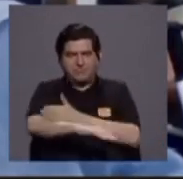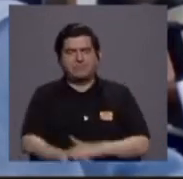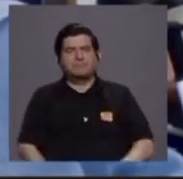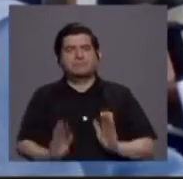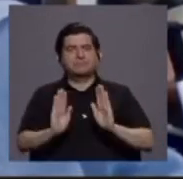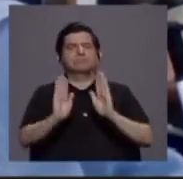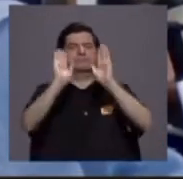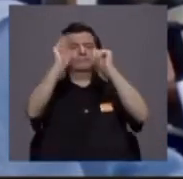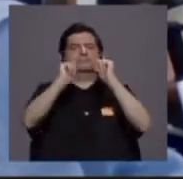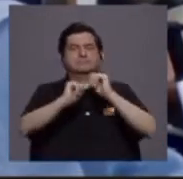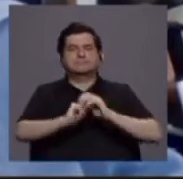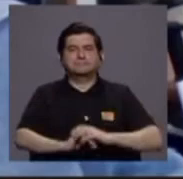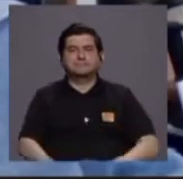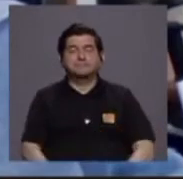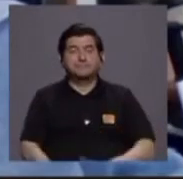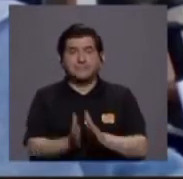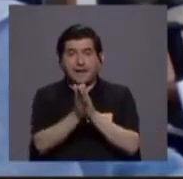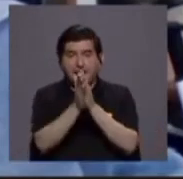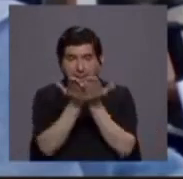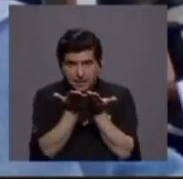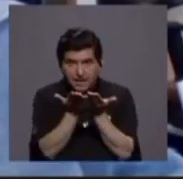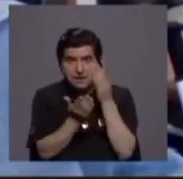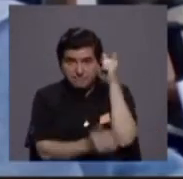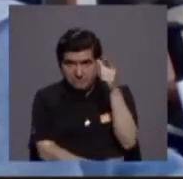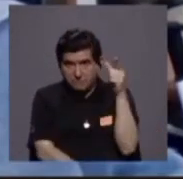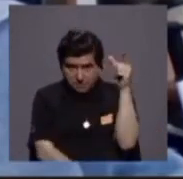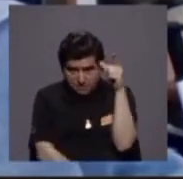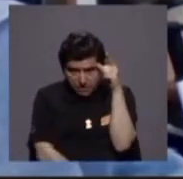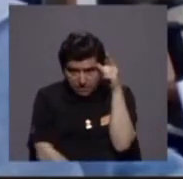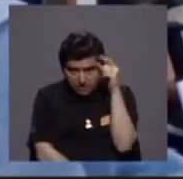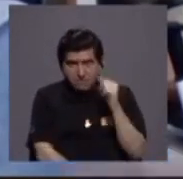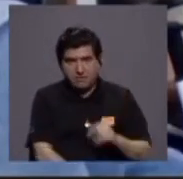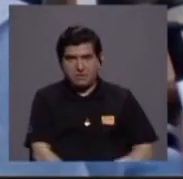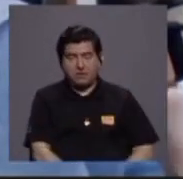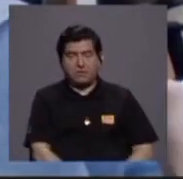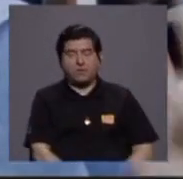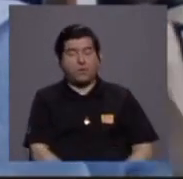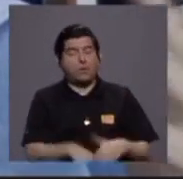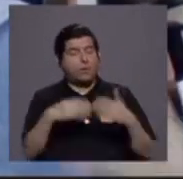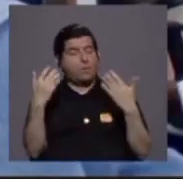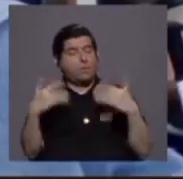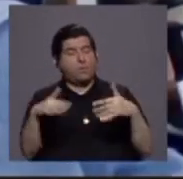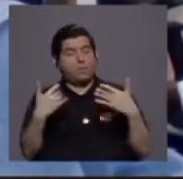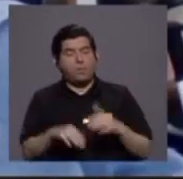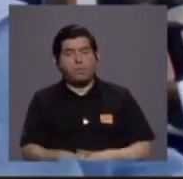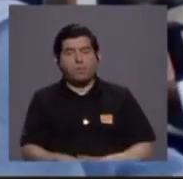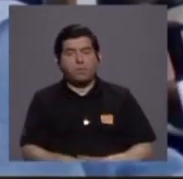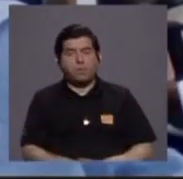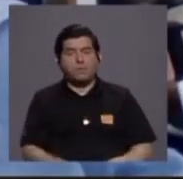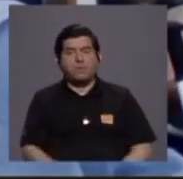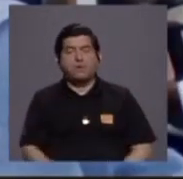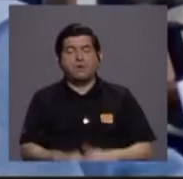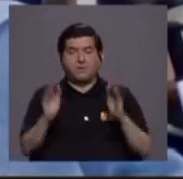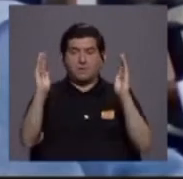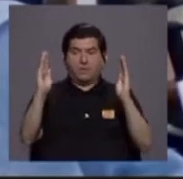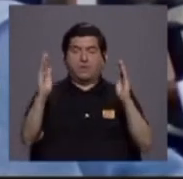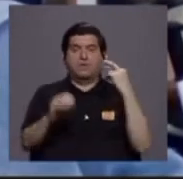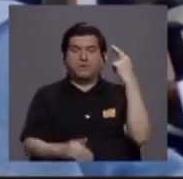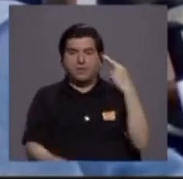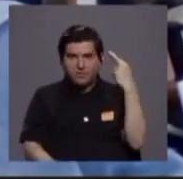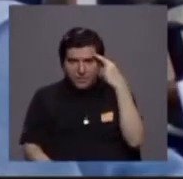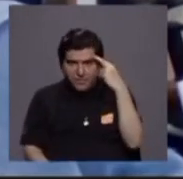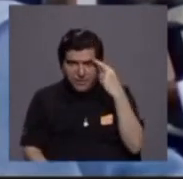fenomenal. El libro, obviamente, es muy largo, ¿no? Sí, una de las razones por las